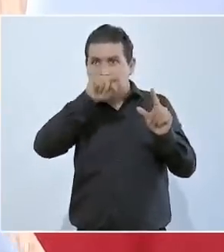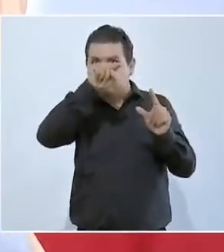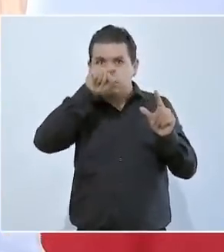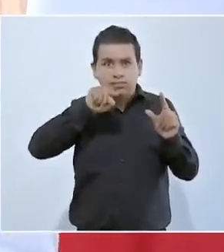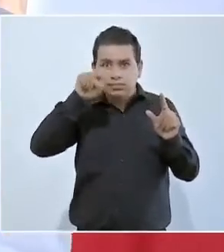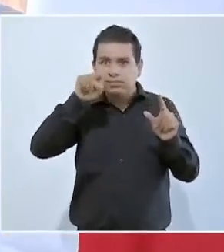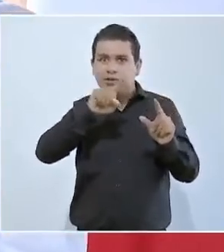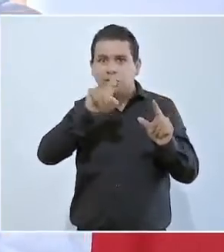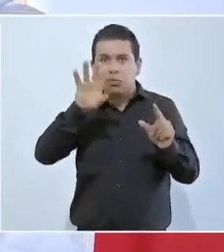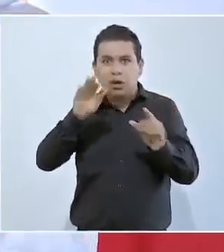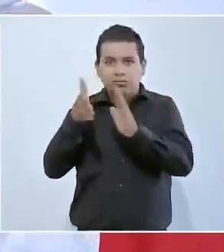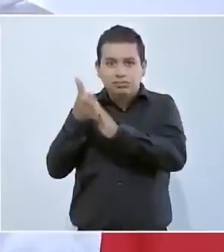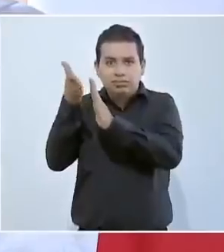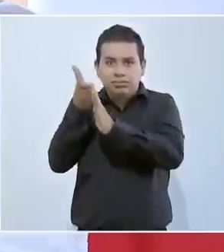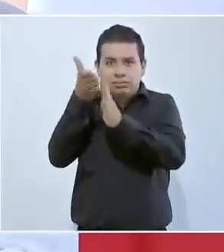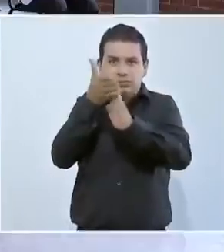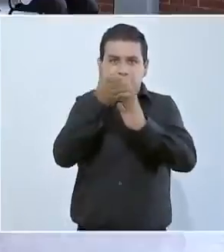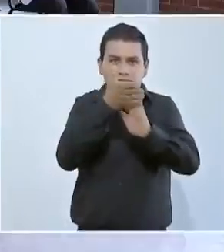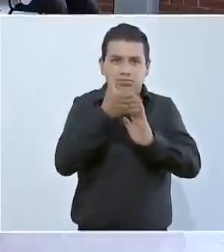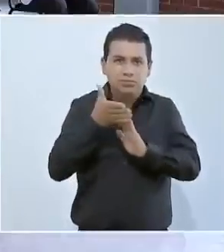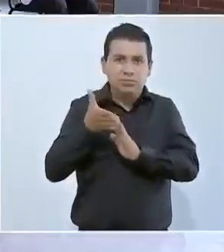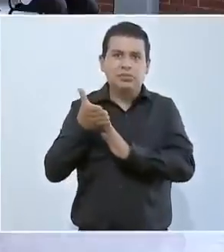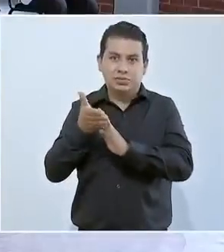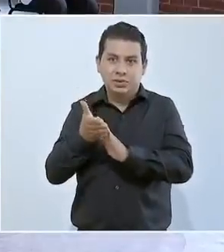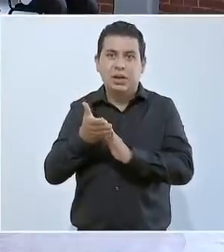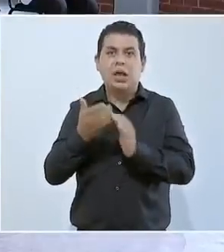en regiones, en zonas